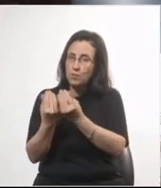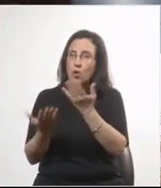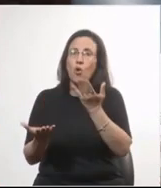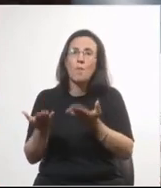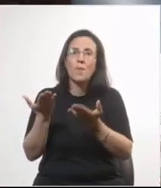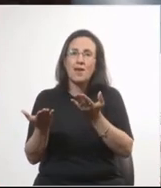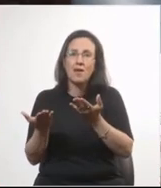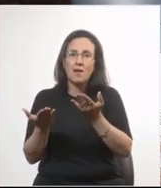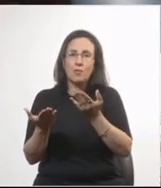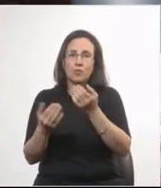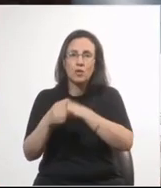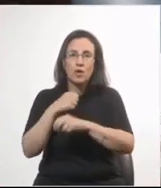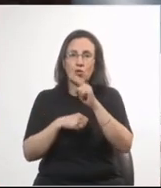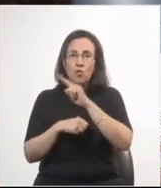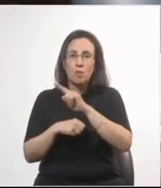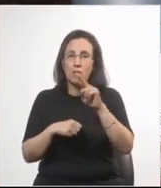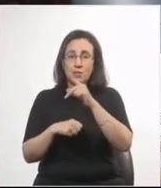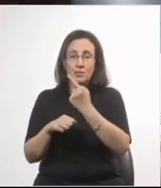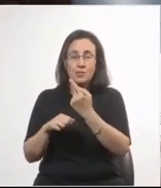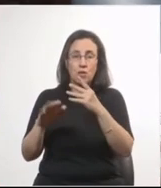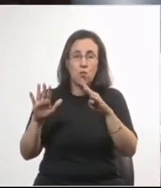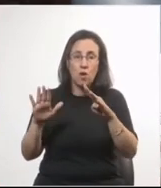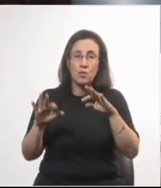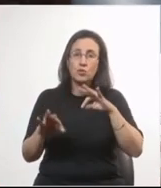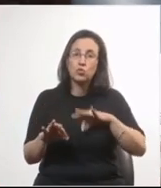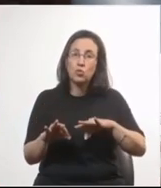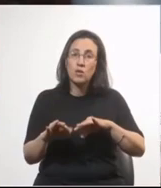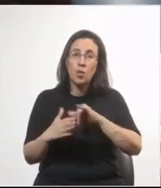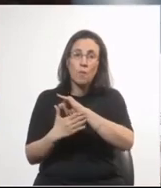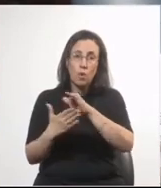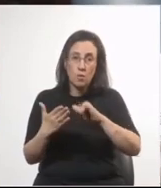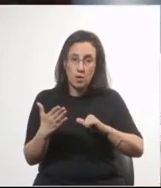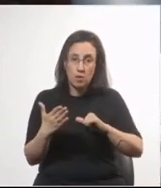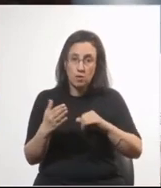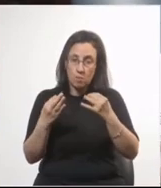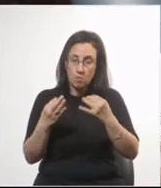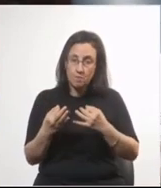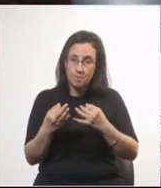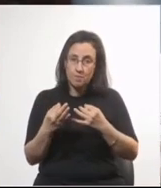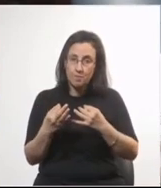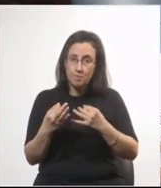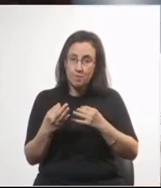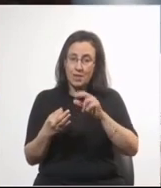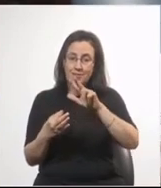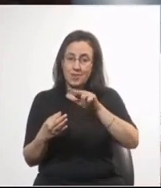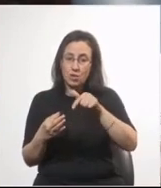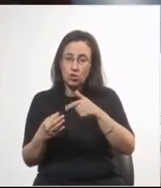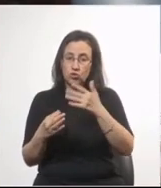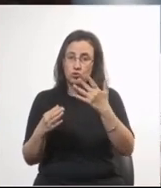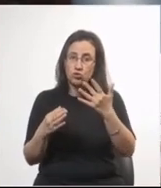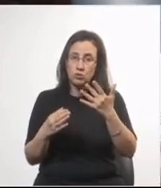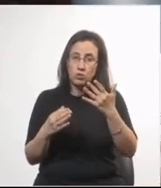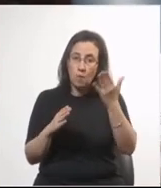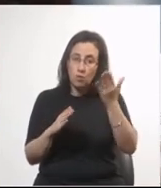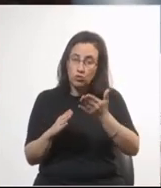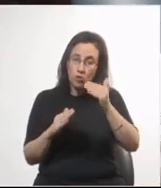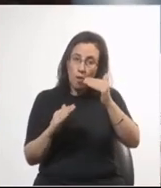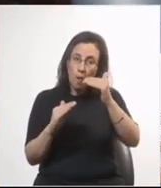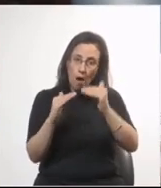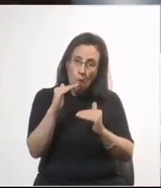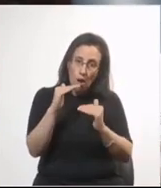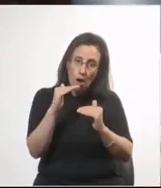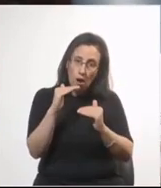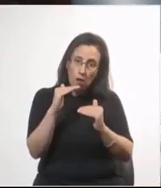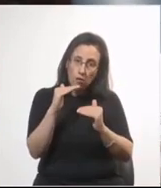2019, el salario real medio en el 2022 se ubicó un 3,5% por debajo de lo